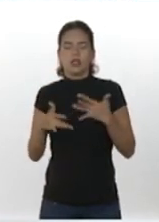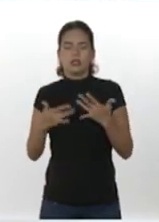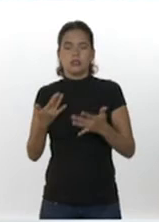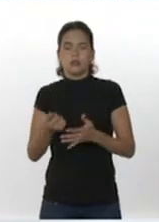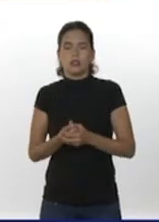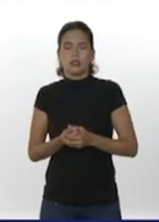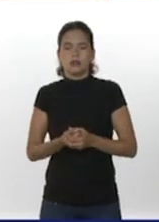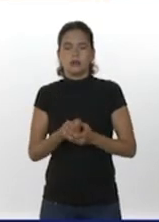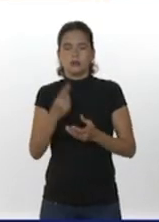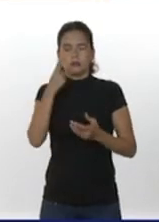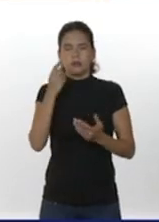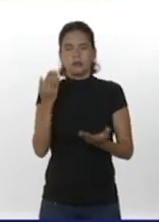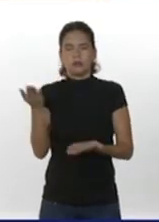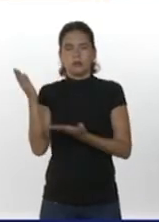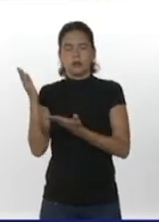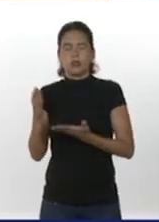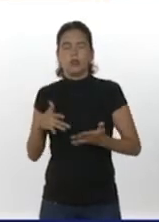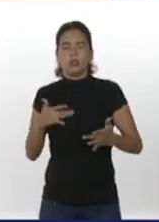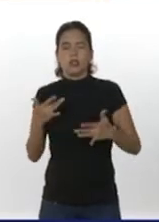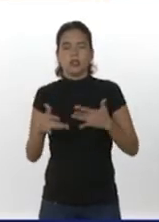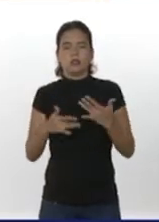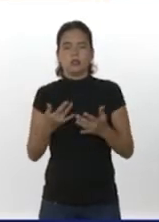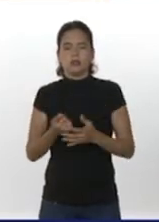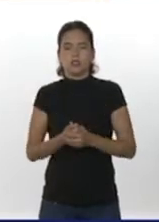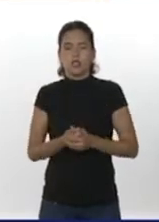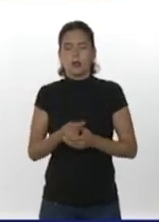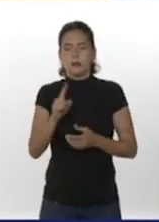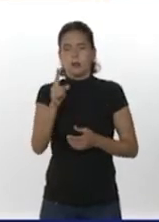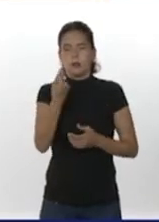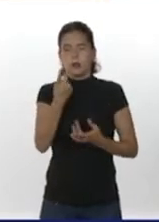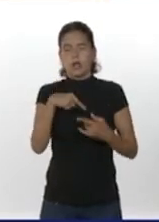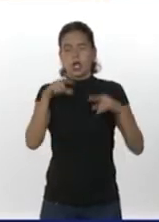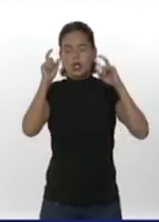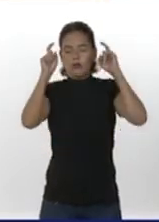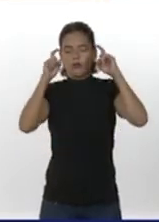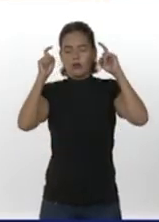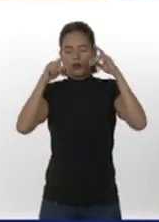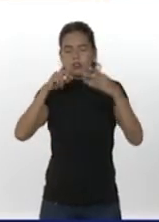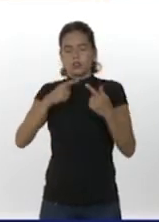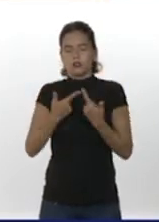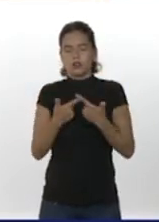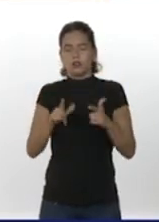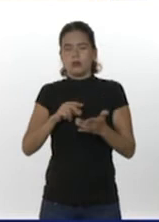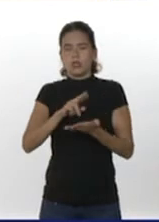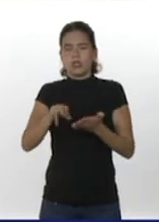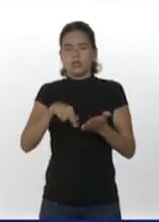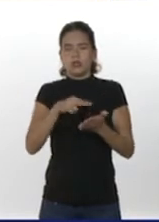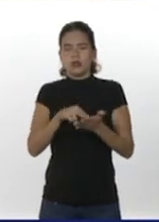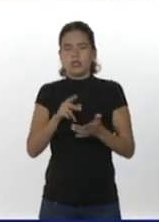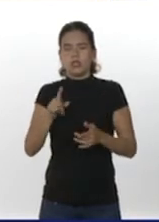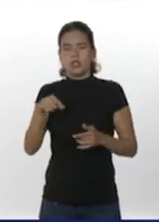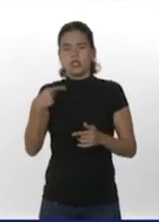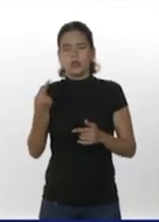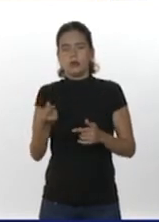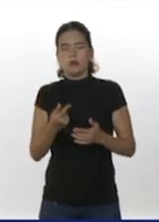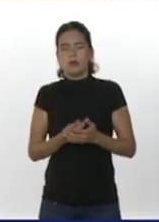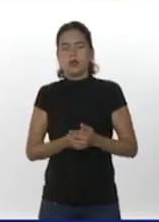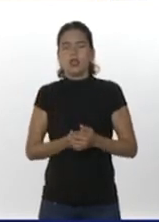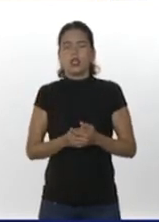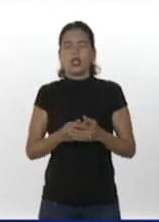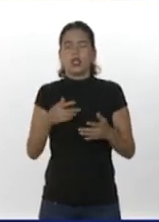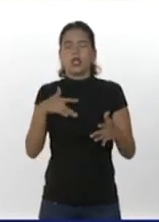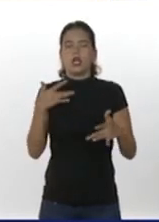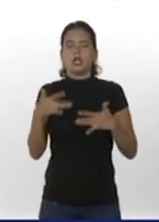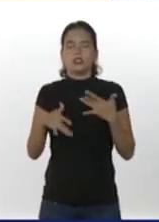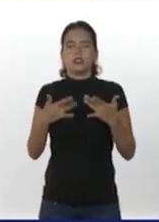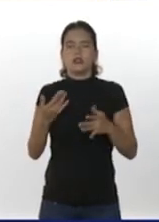actividades. Vemos en pantalla las actividades, primero las de formación para la soberanía nacional y luego pasamos a la última lámina con las